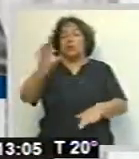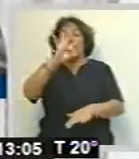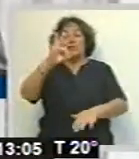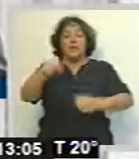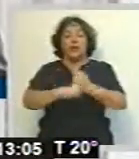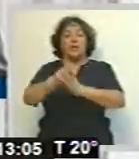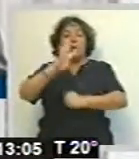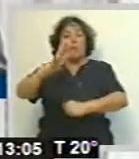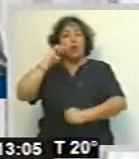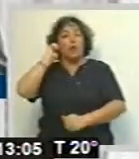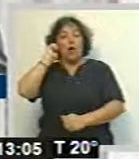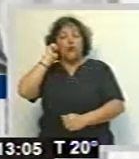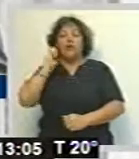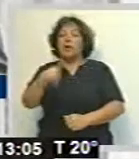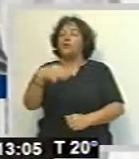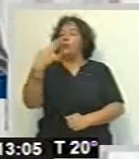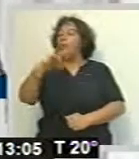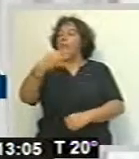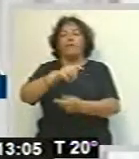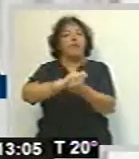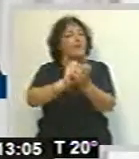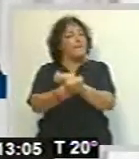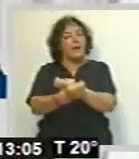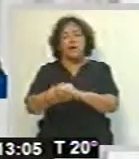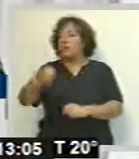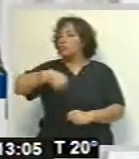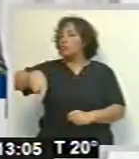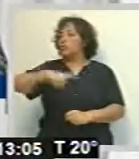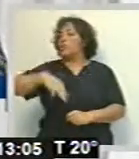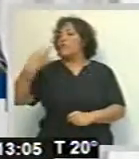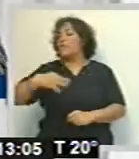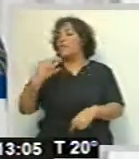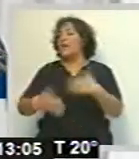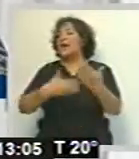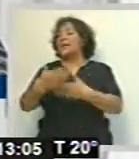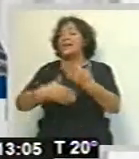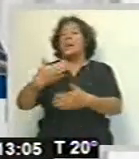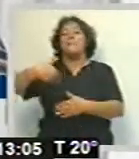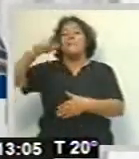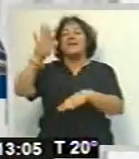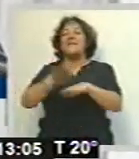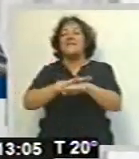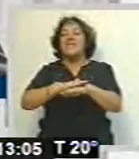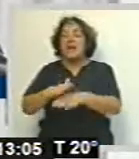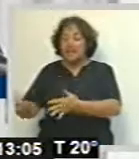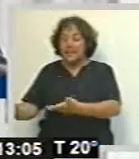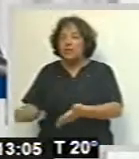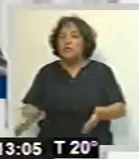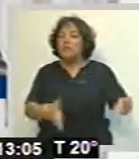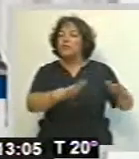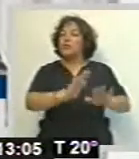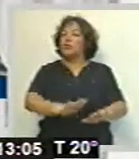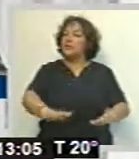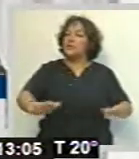años. Eso se tiene que revertir. Nosotros debemos generar mayores niveles de estimulación en niños que